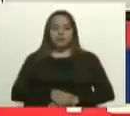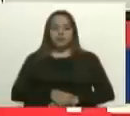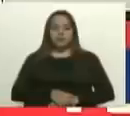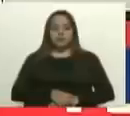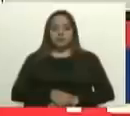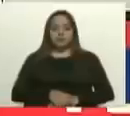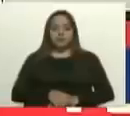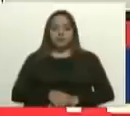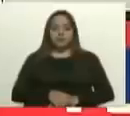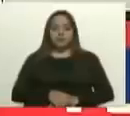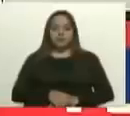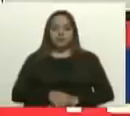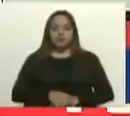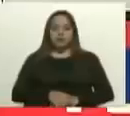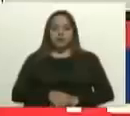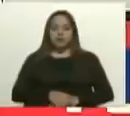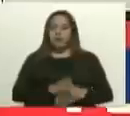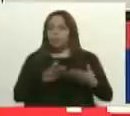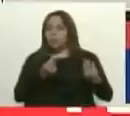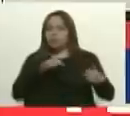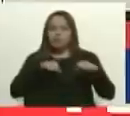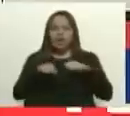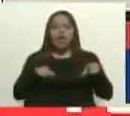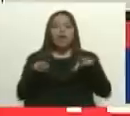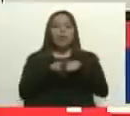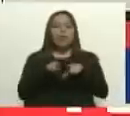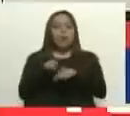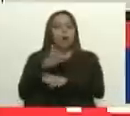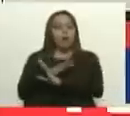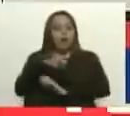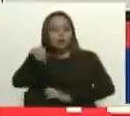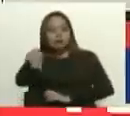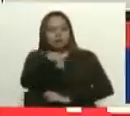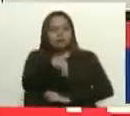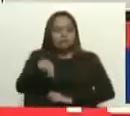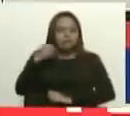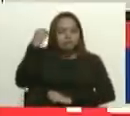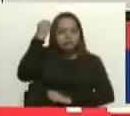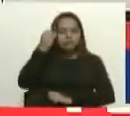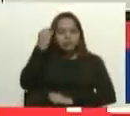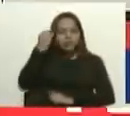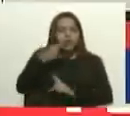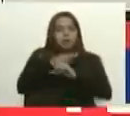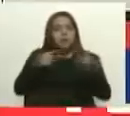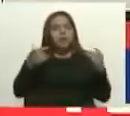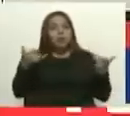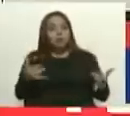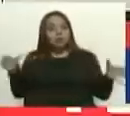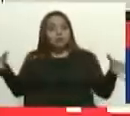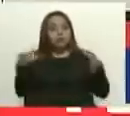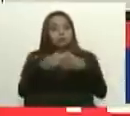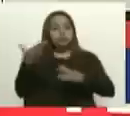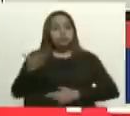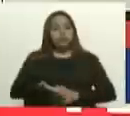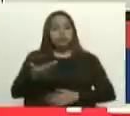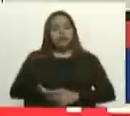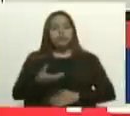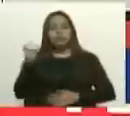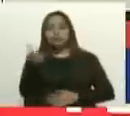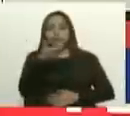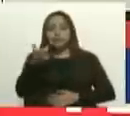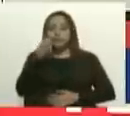¿Cómo van moviéndose las cosas? Todo en función, pues, por supuesto, de el bienestar de los venezolanos y las